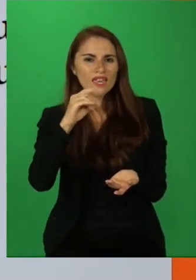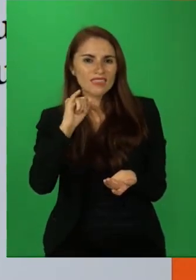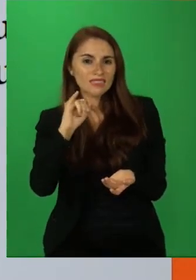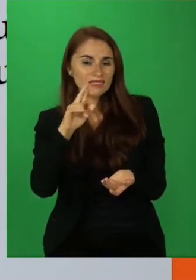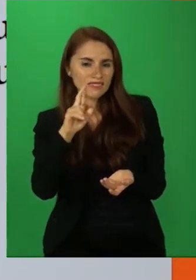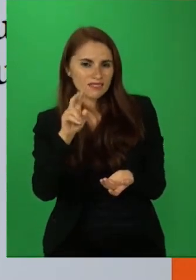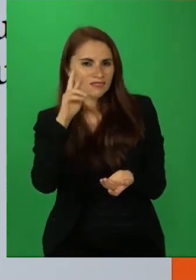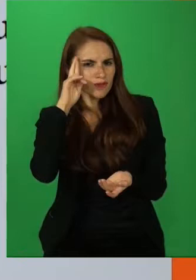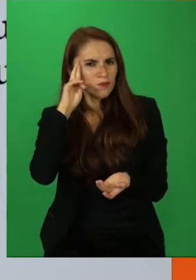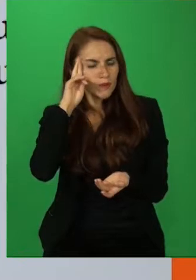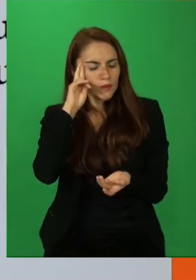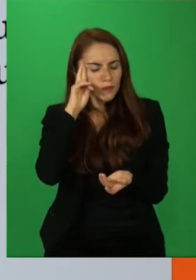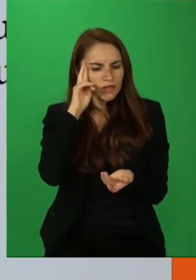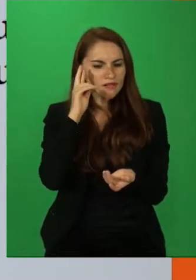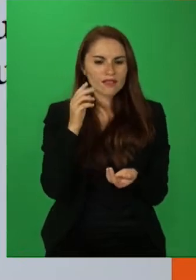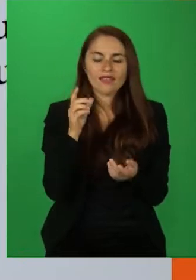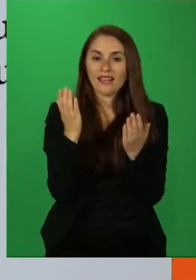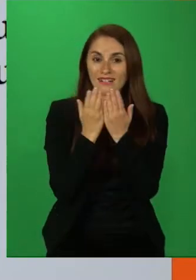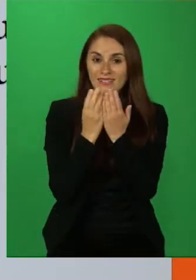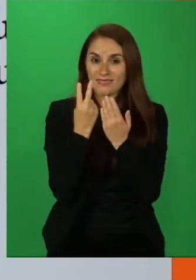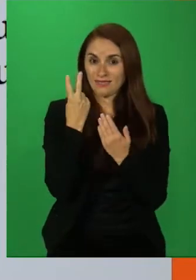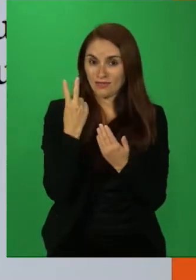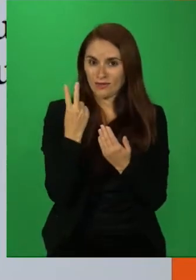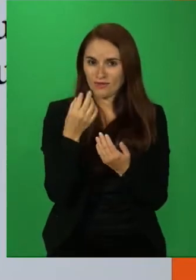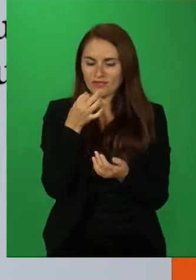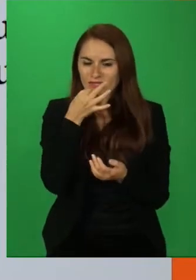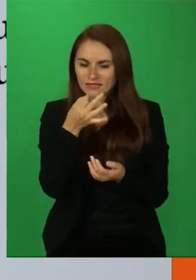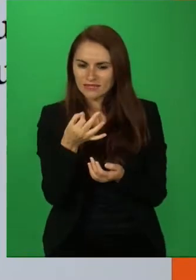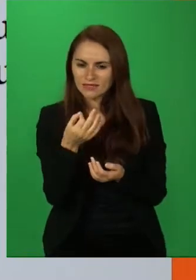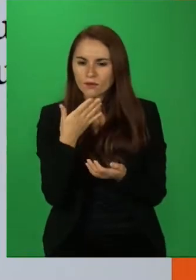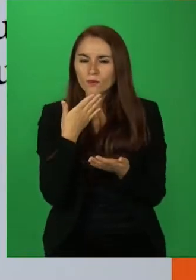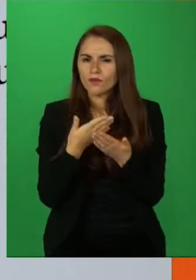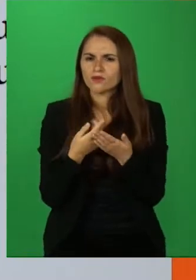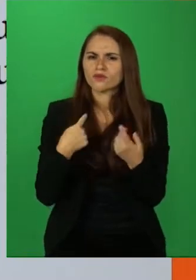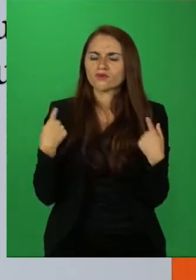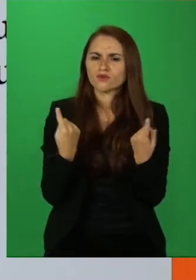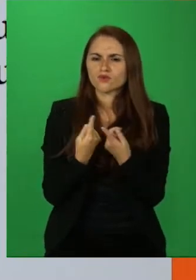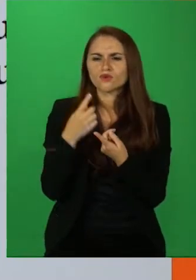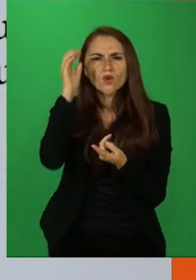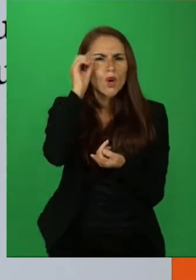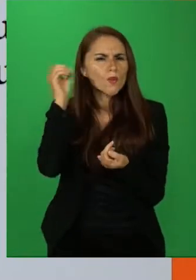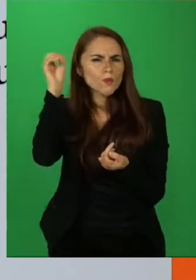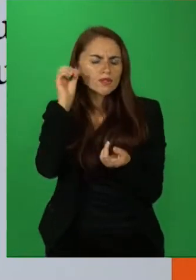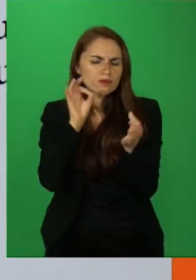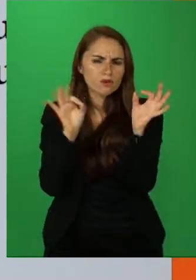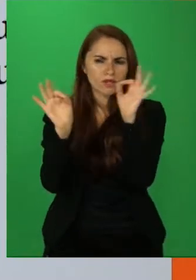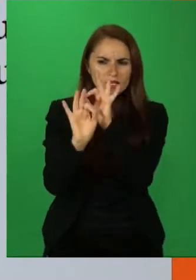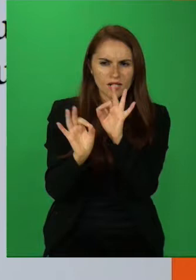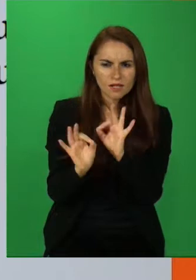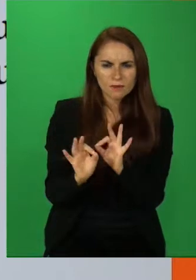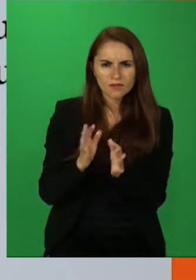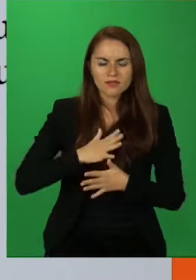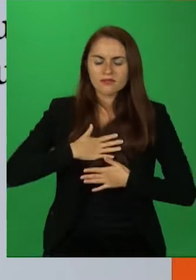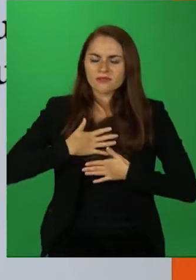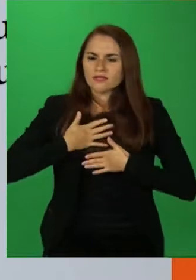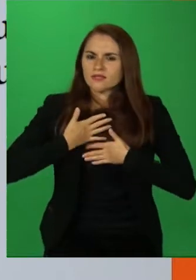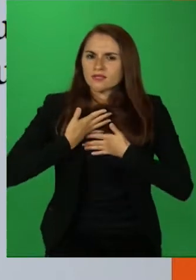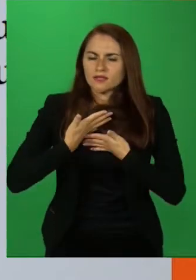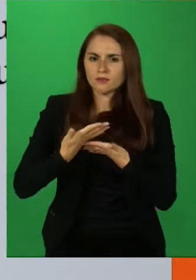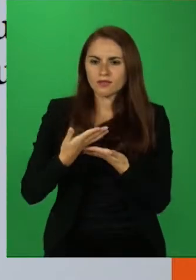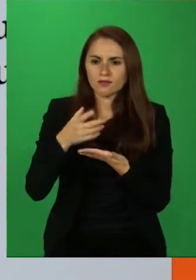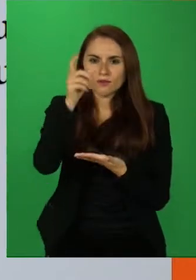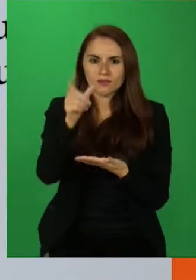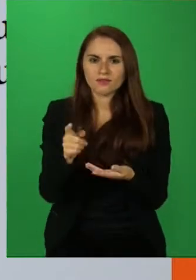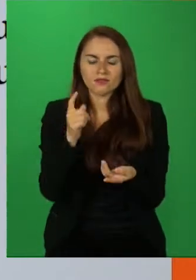imagino ya, en la clase número 2 dijimos que cuando persuadimos lo hacemos a través de nuestros sentimientos y